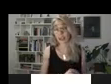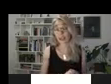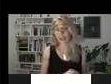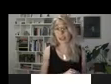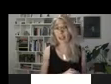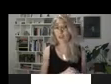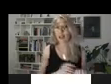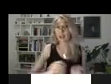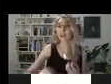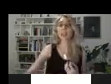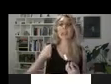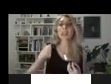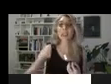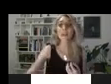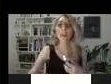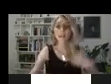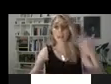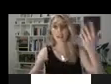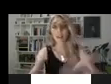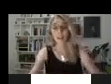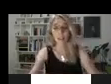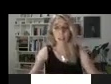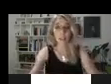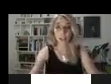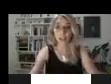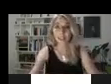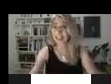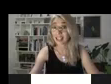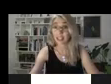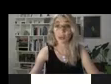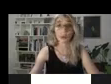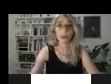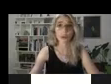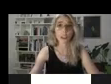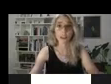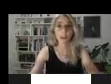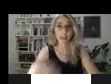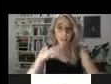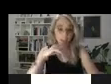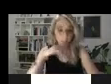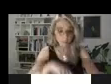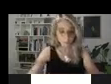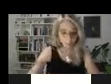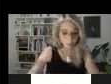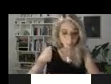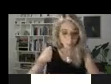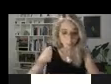hora de invertir si es un artista que quiere salir o no y de qué manera.